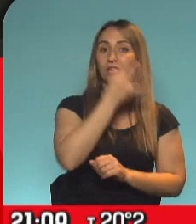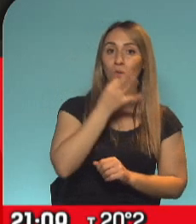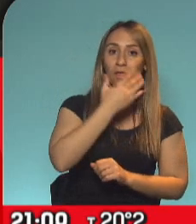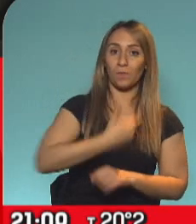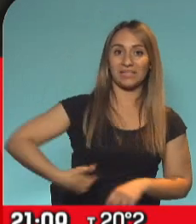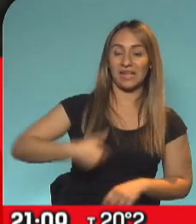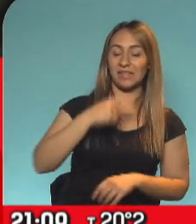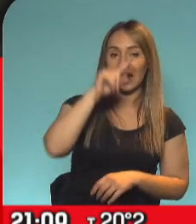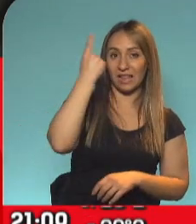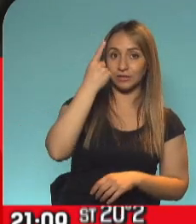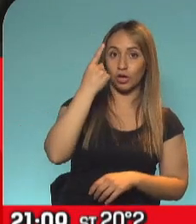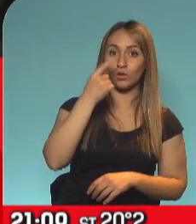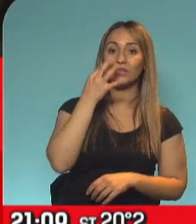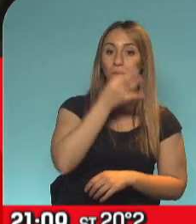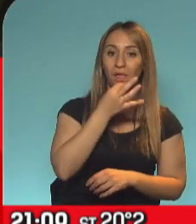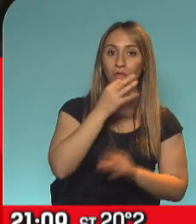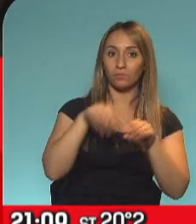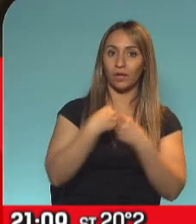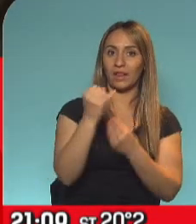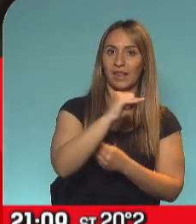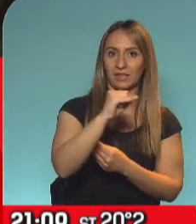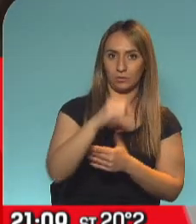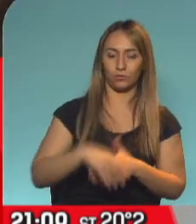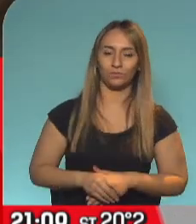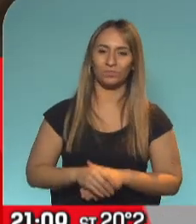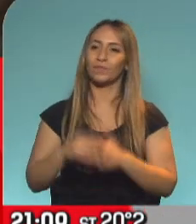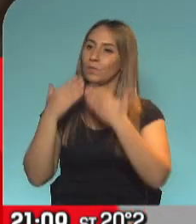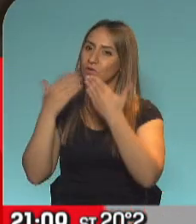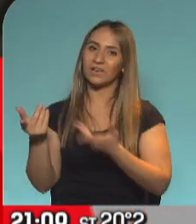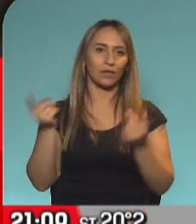presidente de la nación es negativo o ariel volvemos a abrir gracias a unas noches